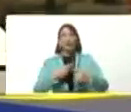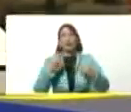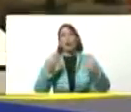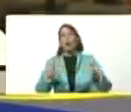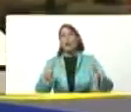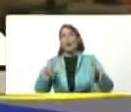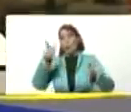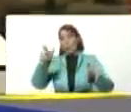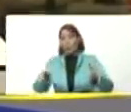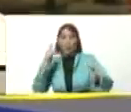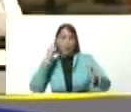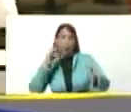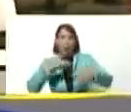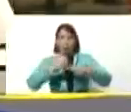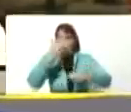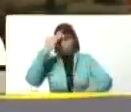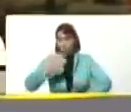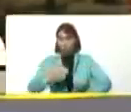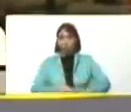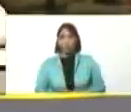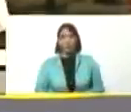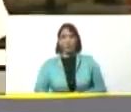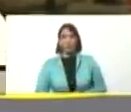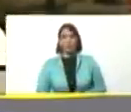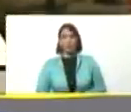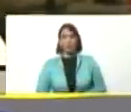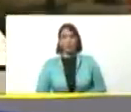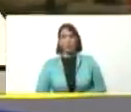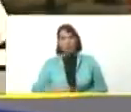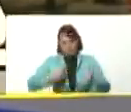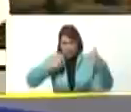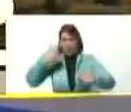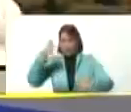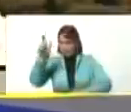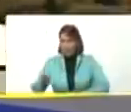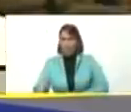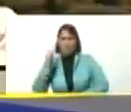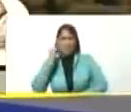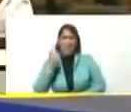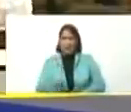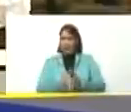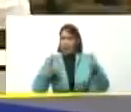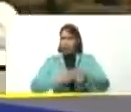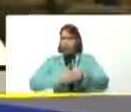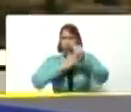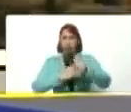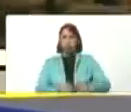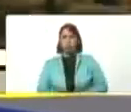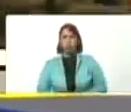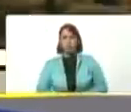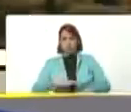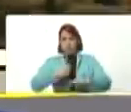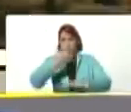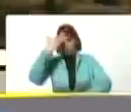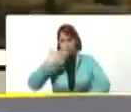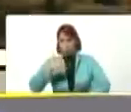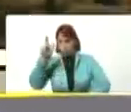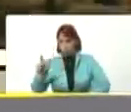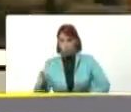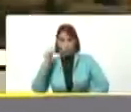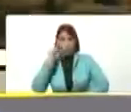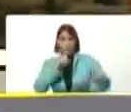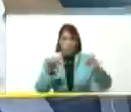ganó una bolivariana, una chavista, una gran lideresa, como la almirante en jefa, con